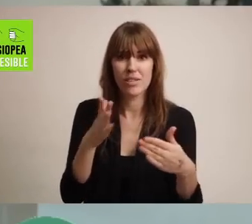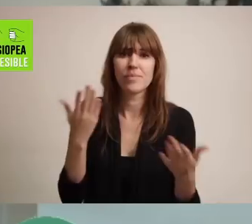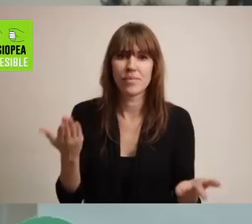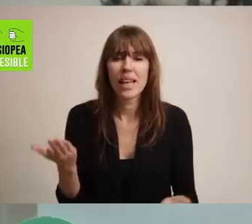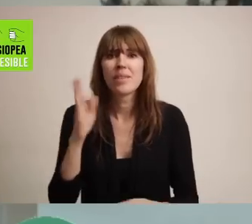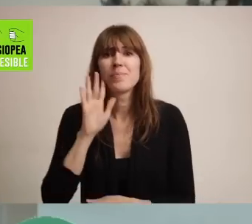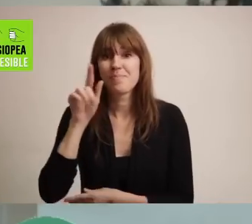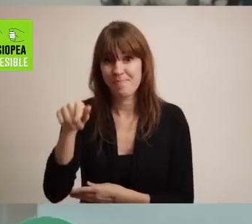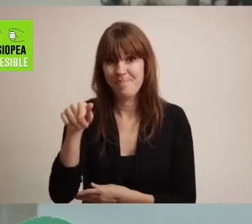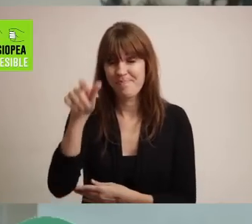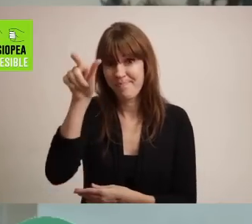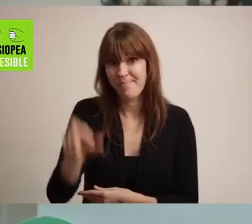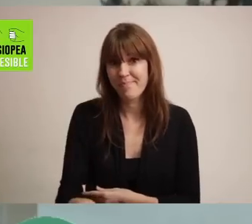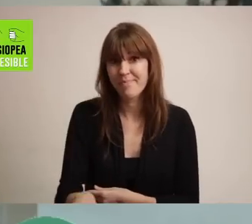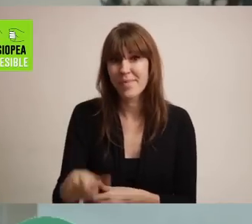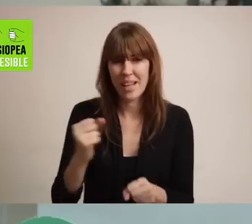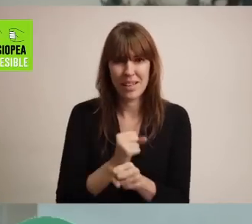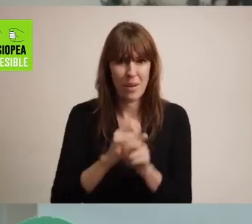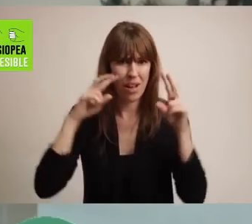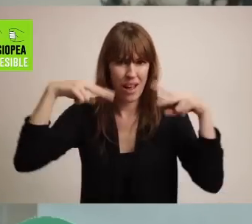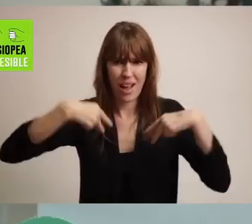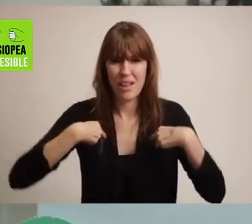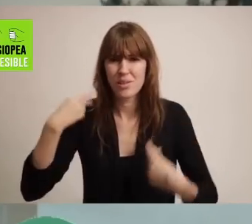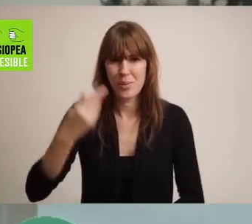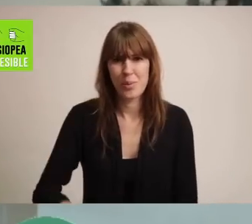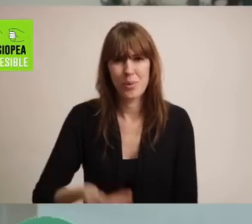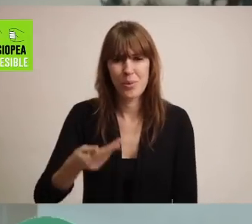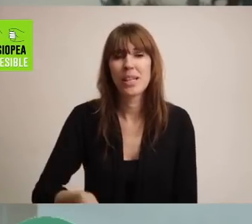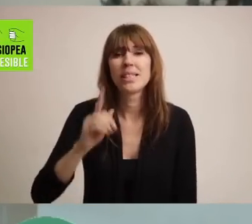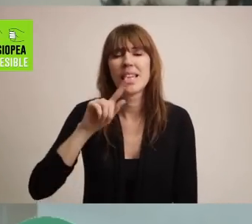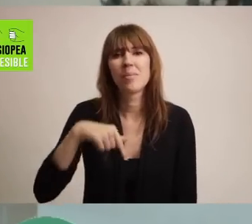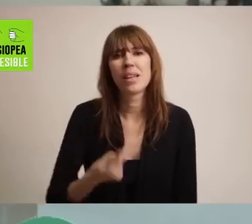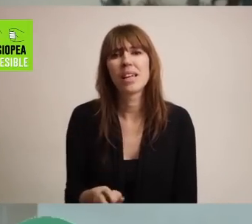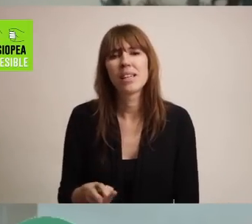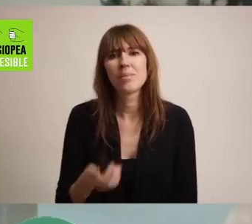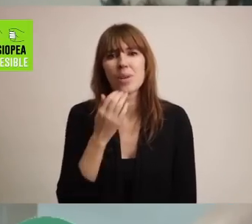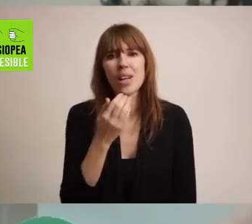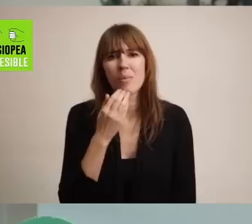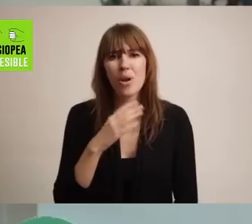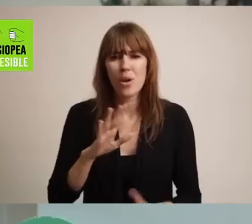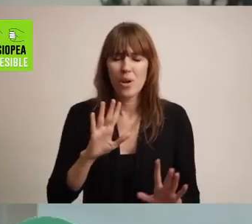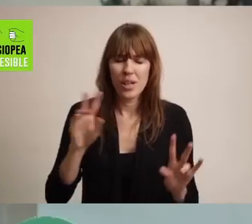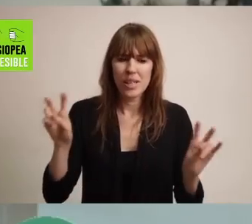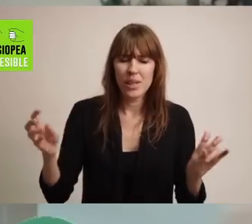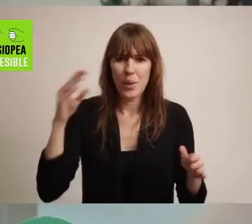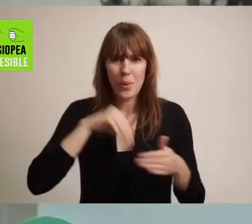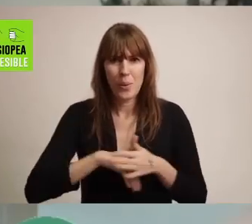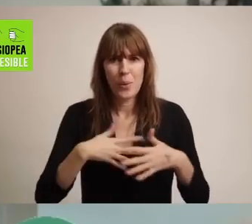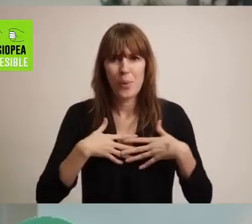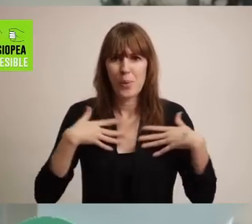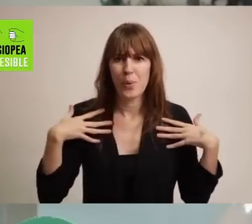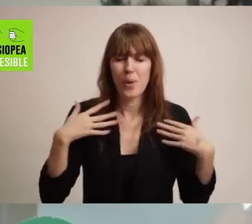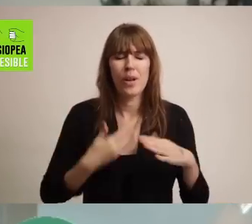se había trabajado mucho, que había superado muchas cosas internas, muchas